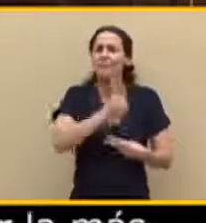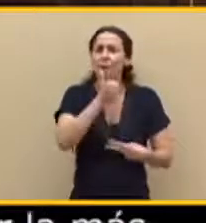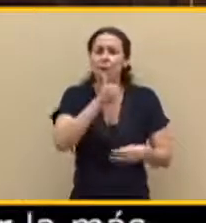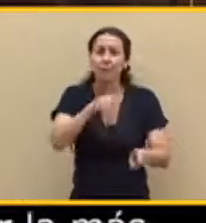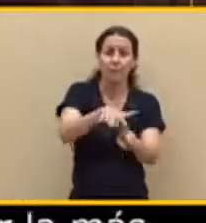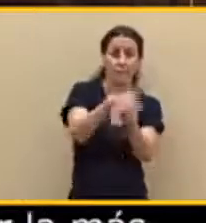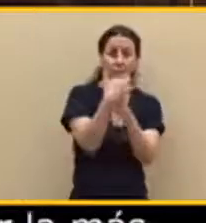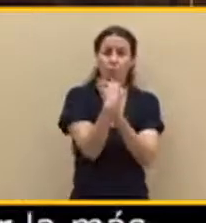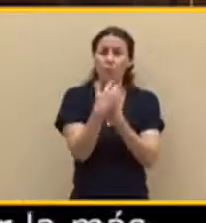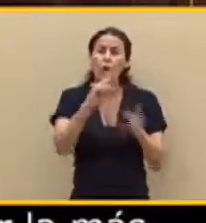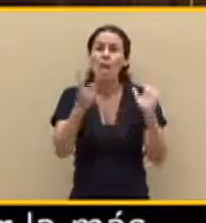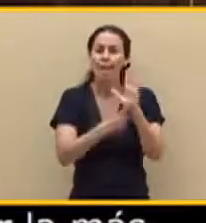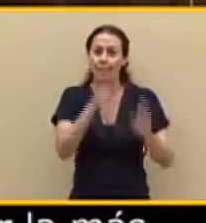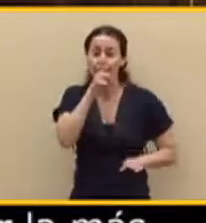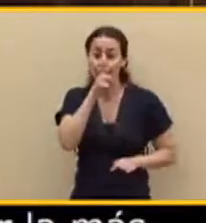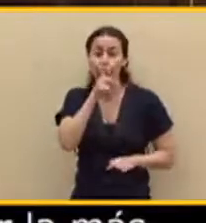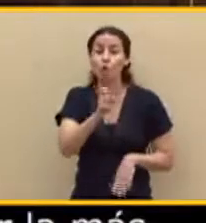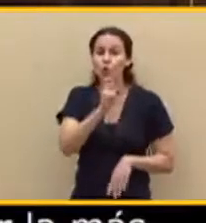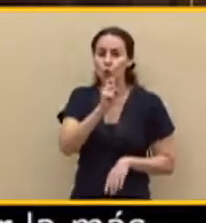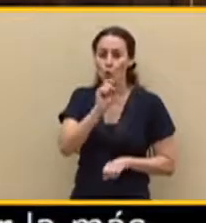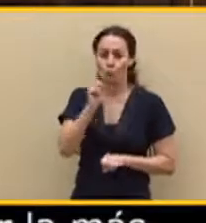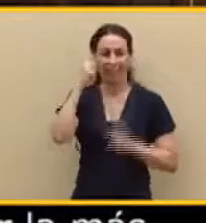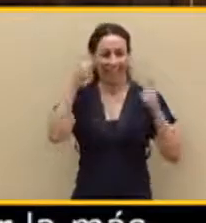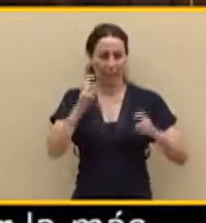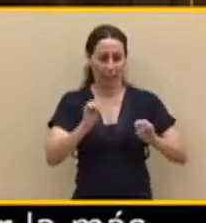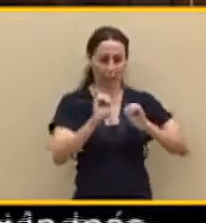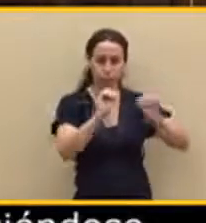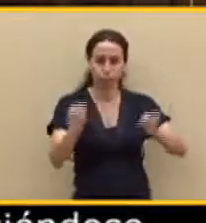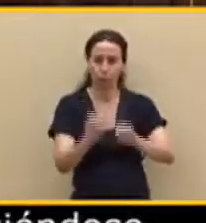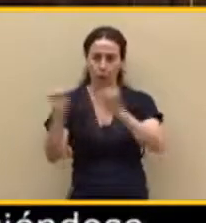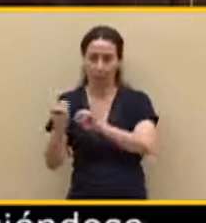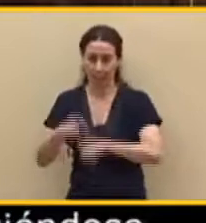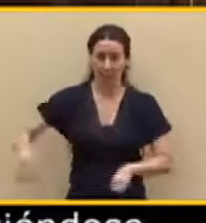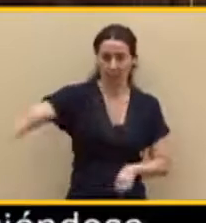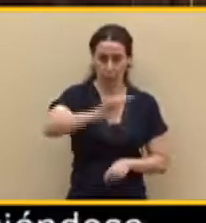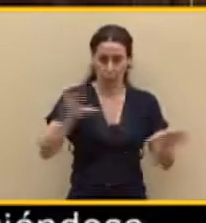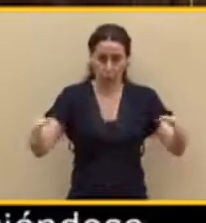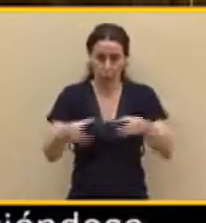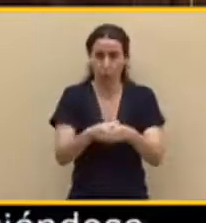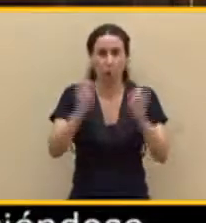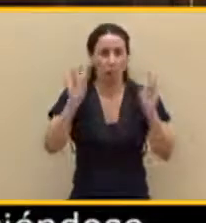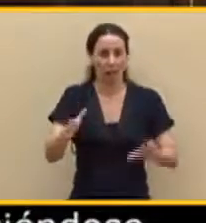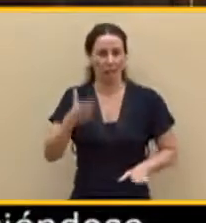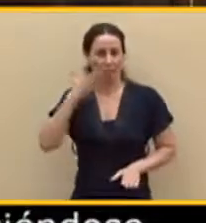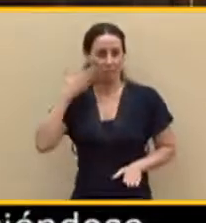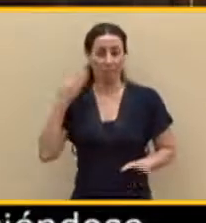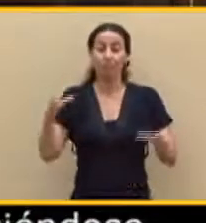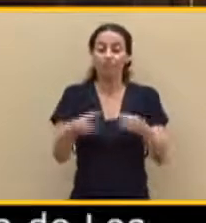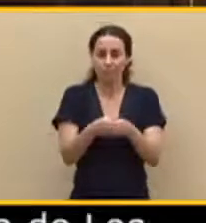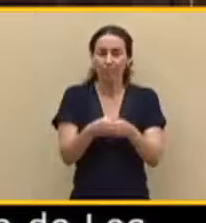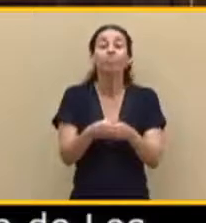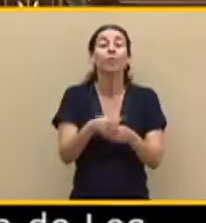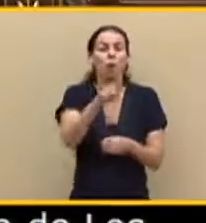silencio, protegiéndose mediante estrategias que son dignas de una temporada de Los Soprano, o si les resulta más familiar la referencia a ustedes, pues del